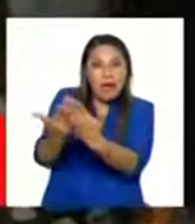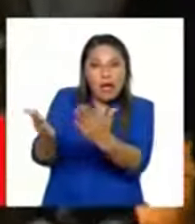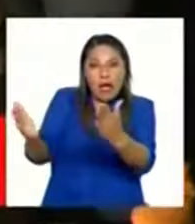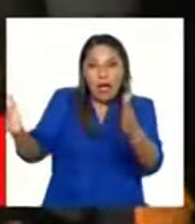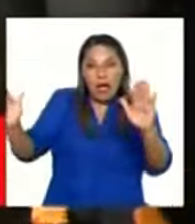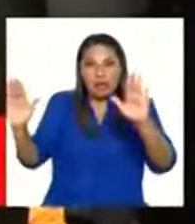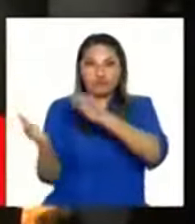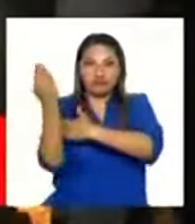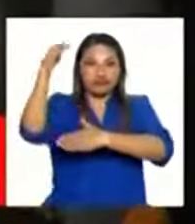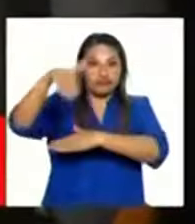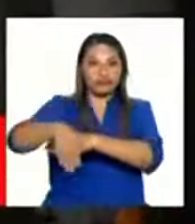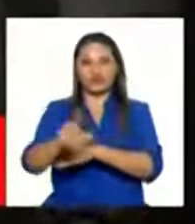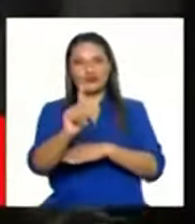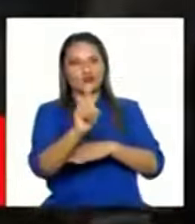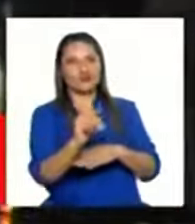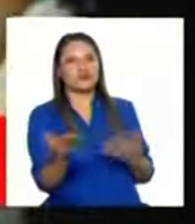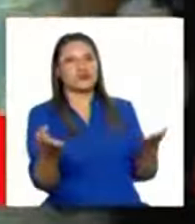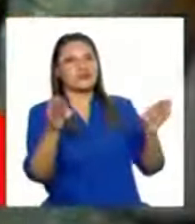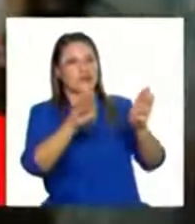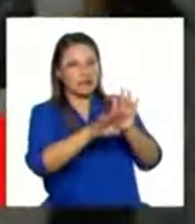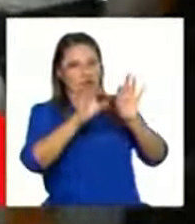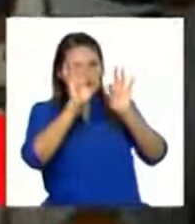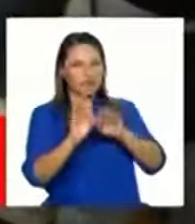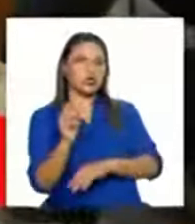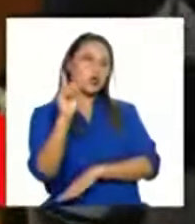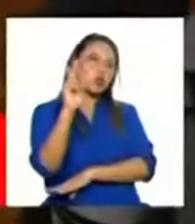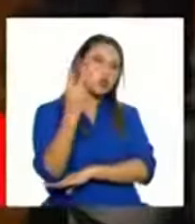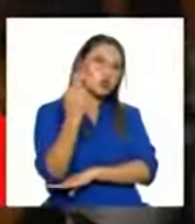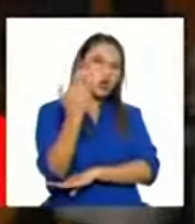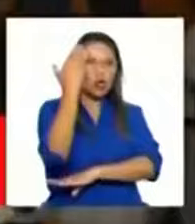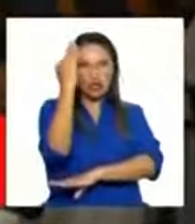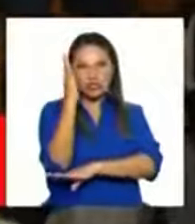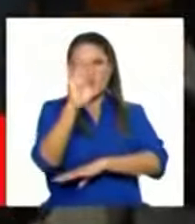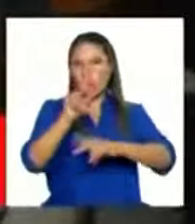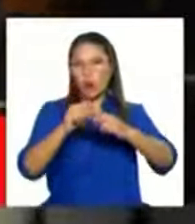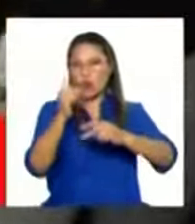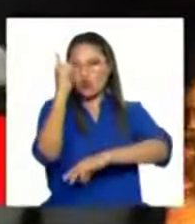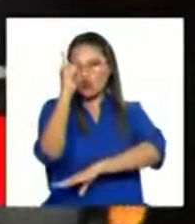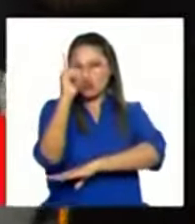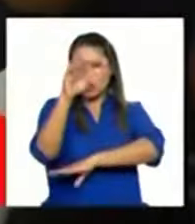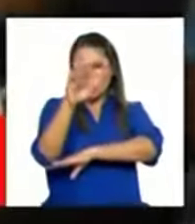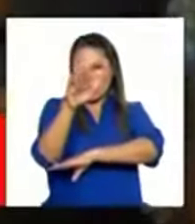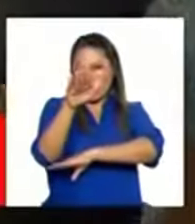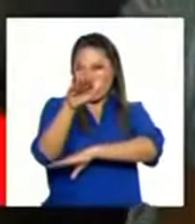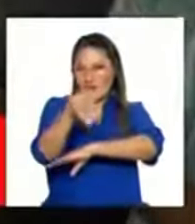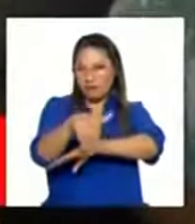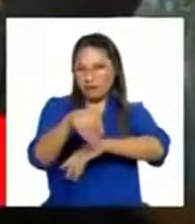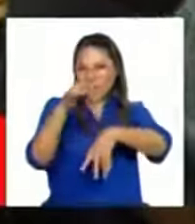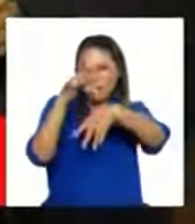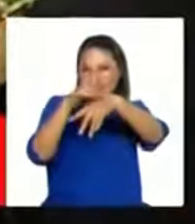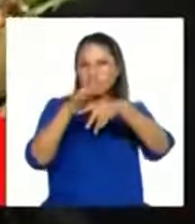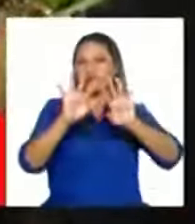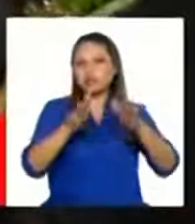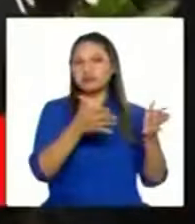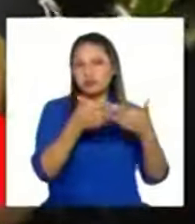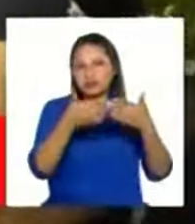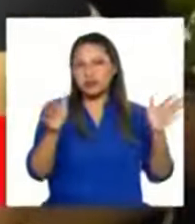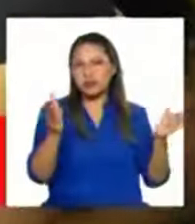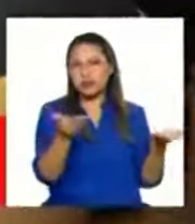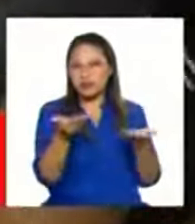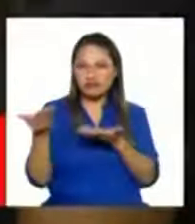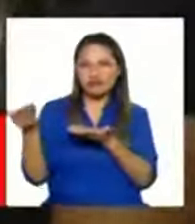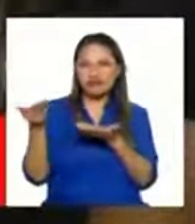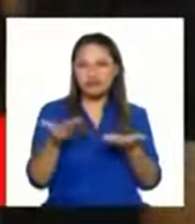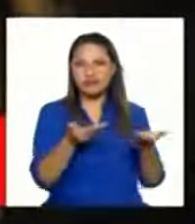ocurrió, solo hasta la medianoche o 1 de la mañana. Vemos a los fieles que continúan ingresando. Y otro dato adicional también que quisiera